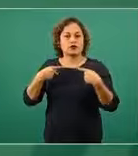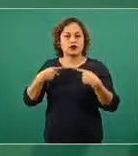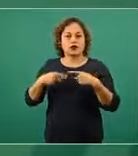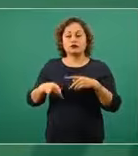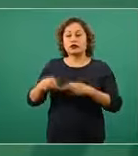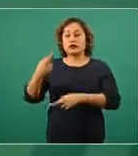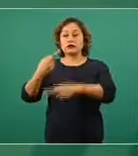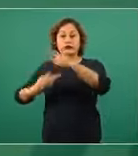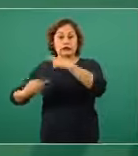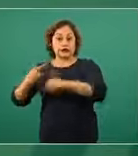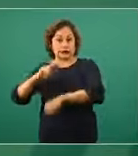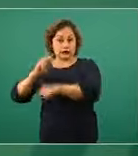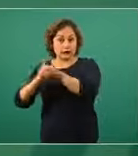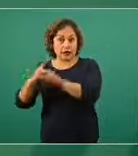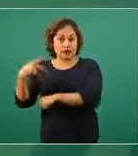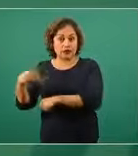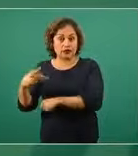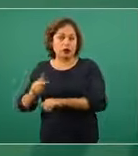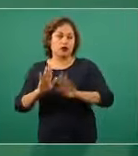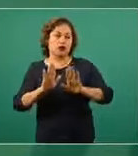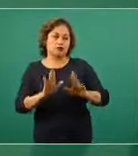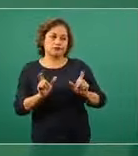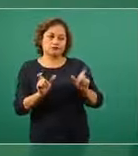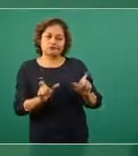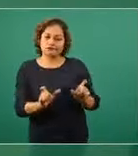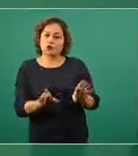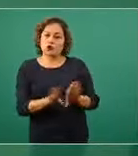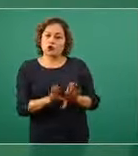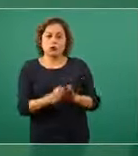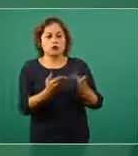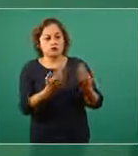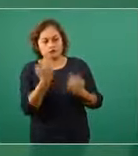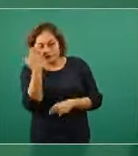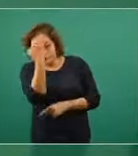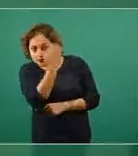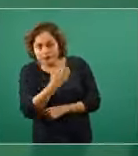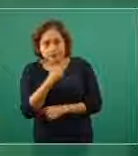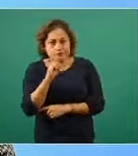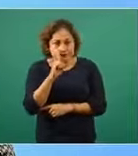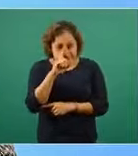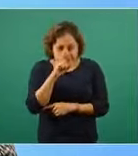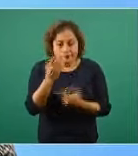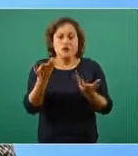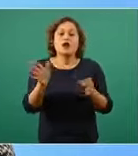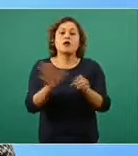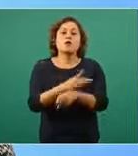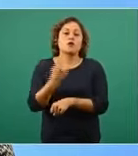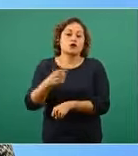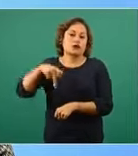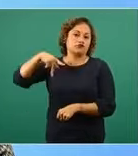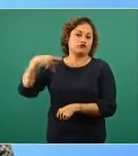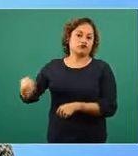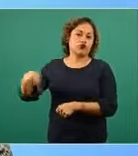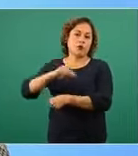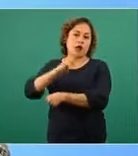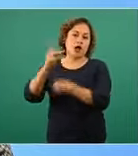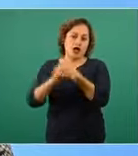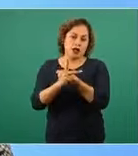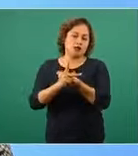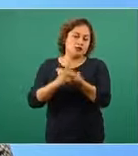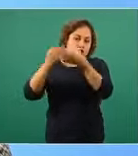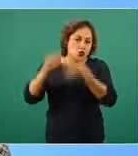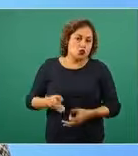retornados, ¿no? A esta población se les realizan pruebas por una solicitud propia de política del país de origen y a los